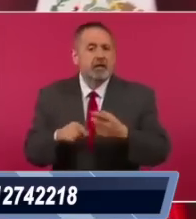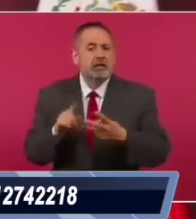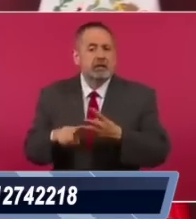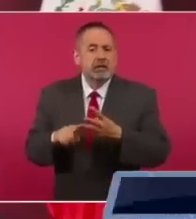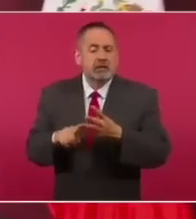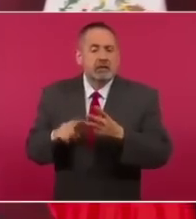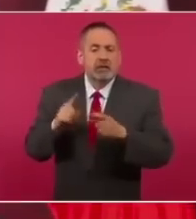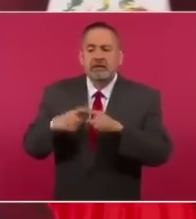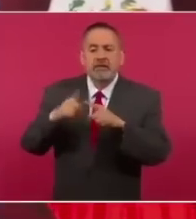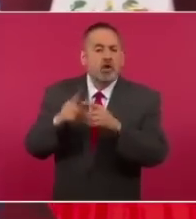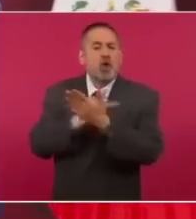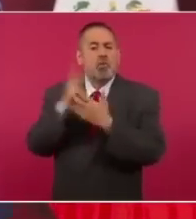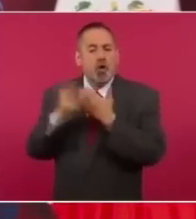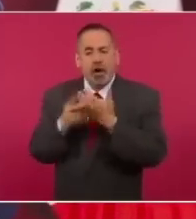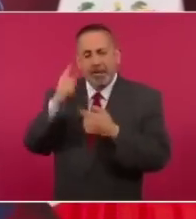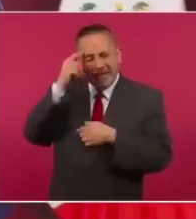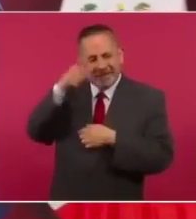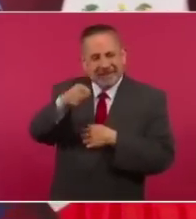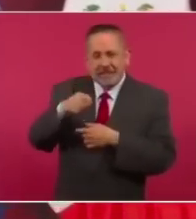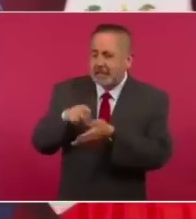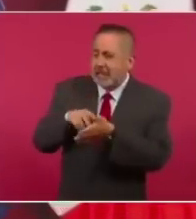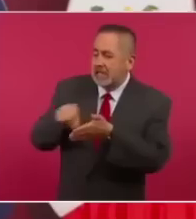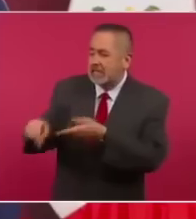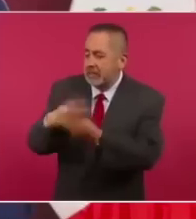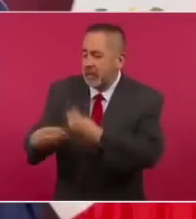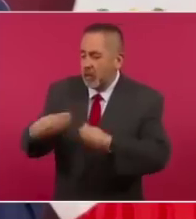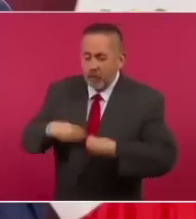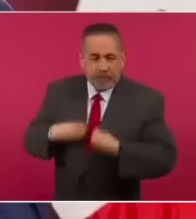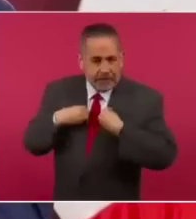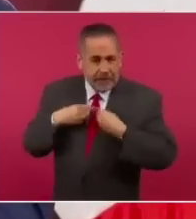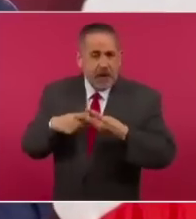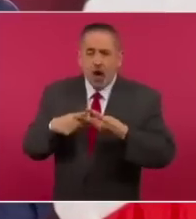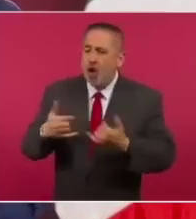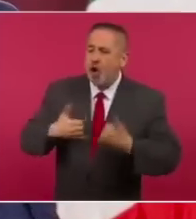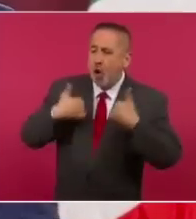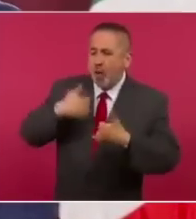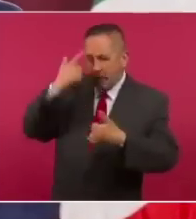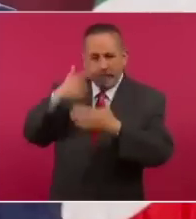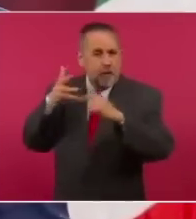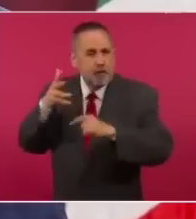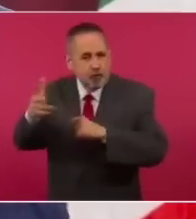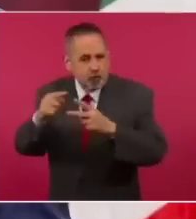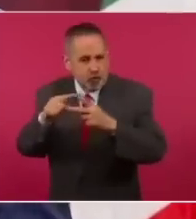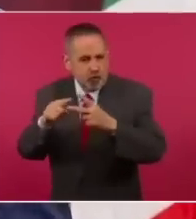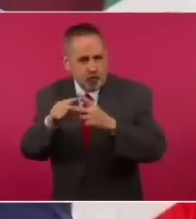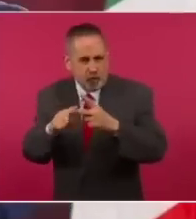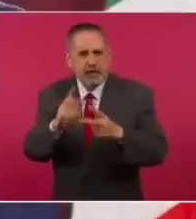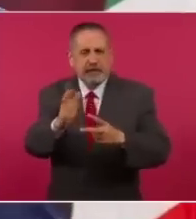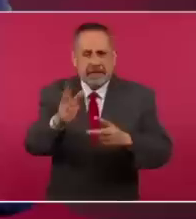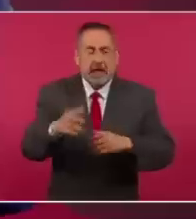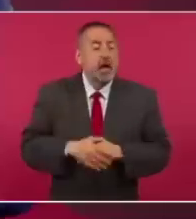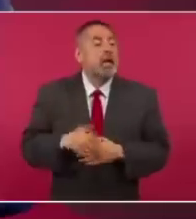con programas como Sembrando Vida, como Jóvenes Construyendo el Futuro, y tenemos ya estudios,